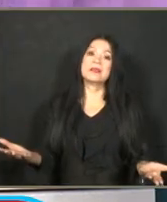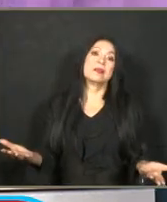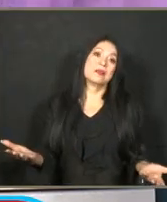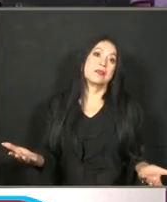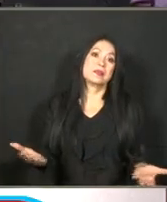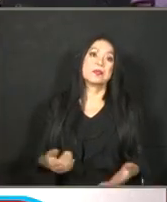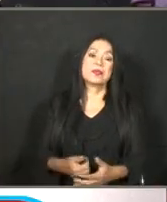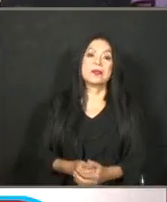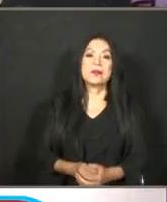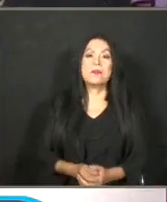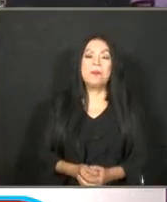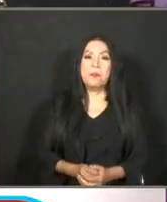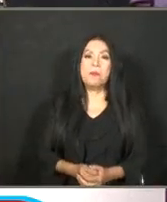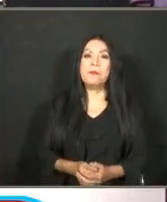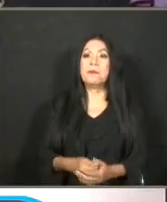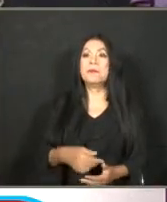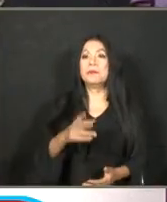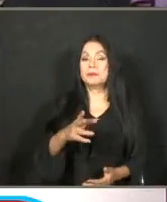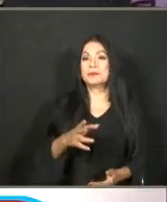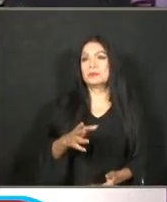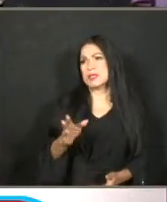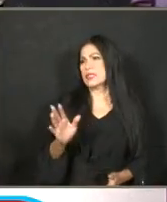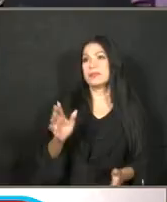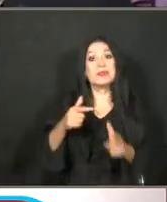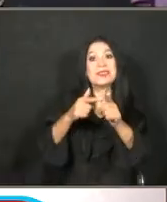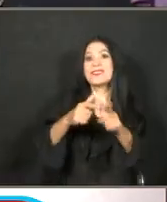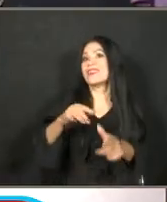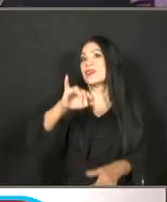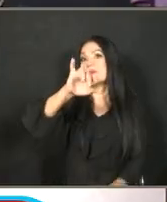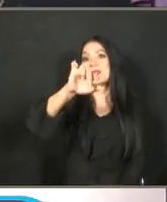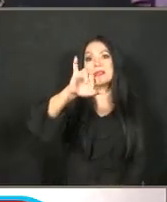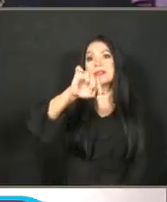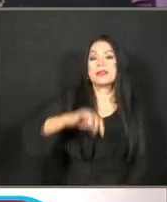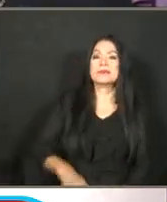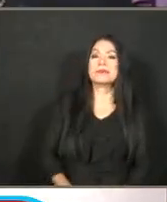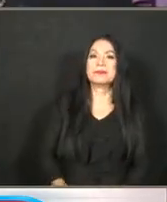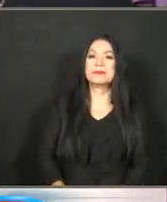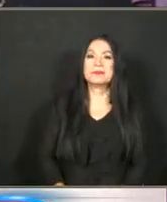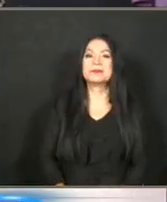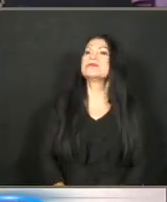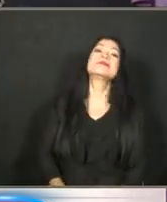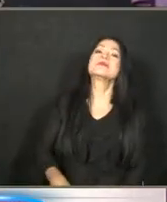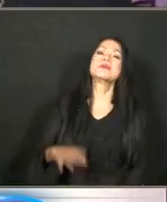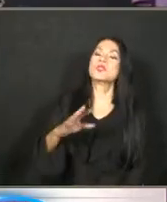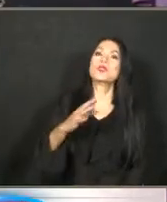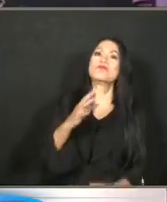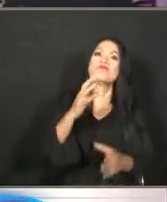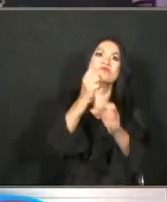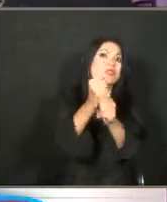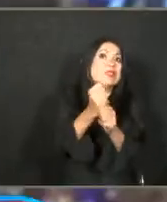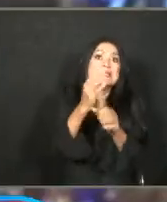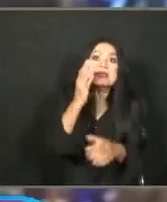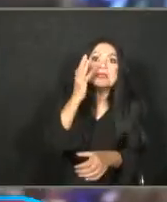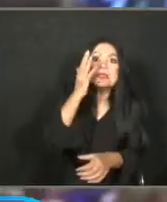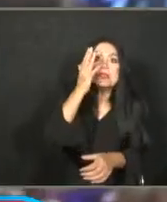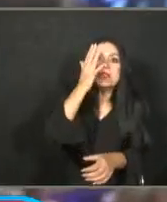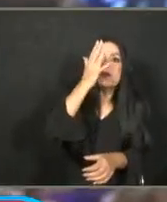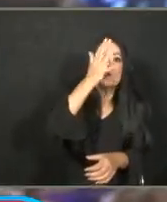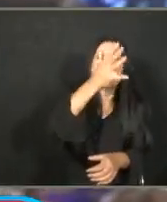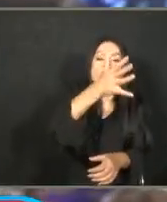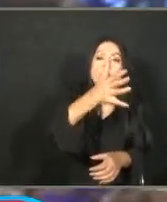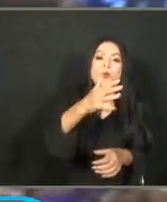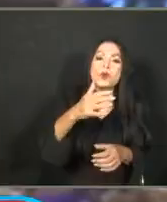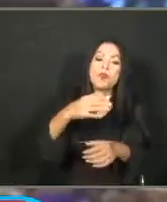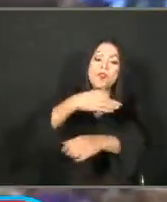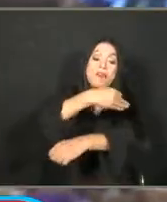y diego en la onda hace dos meses y medio y cuando tienes hijos y tienes familia y uno que está perras y te agarras a la familia la familia